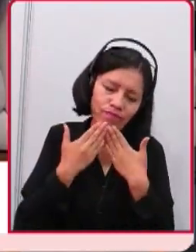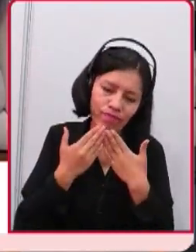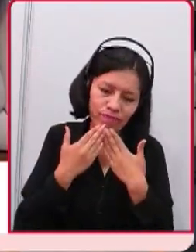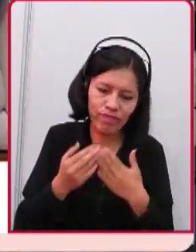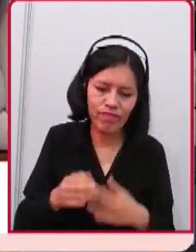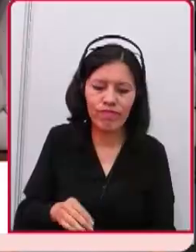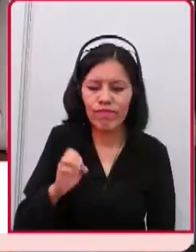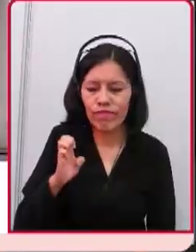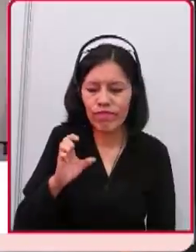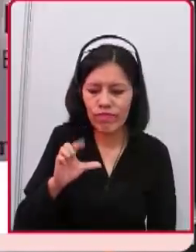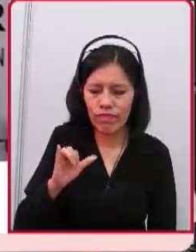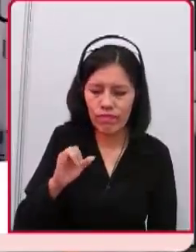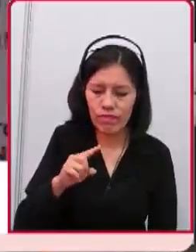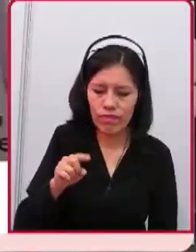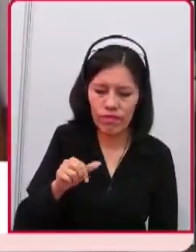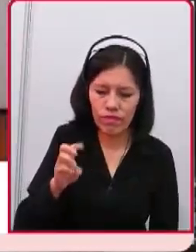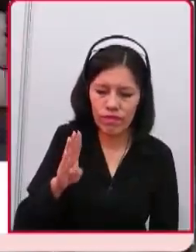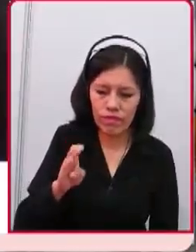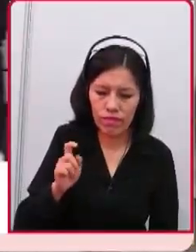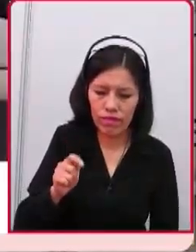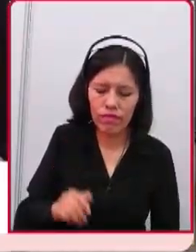muy interesante. Correcto, gracias.